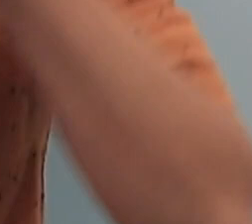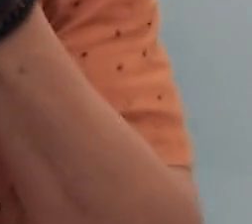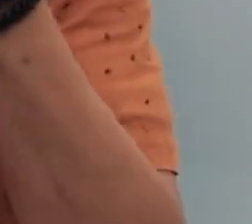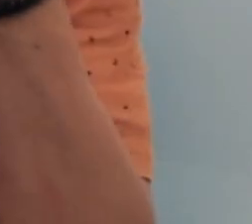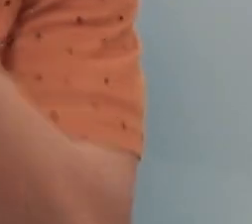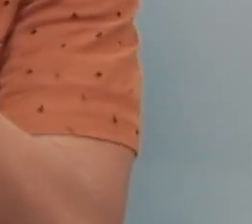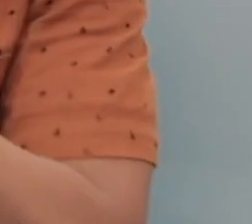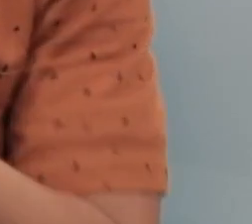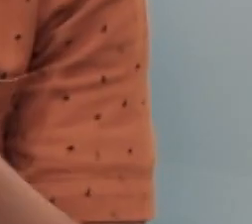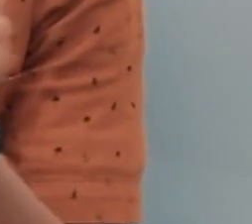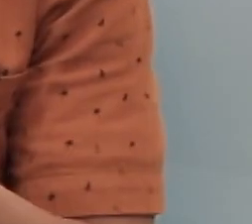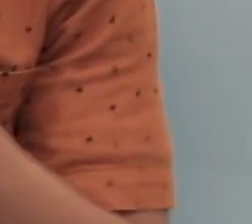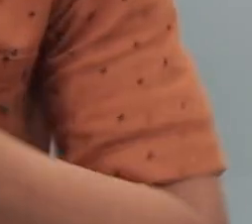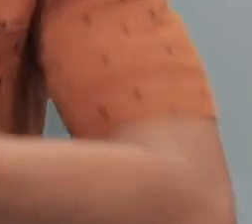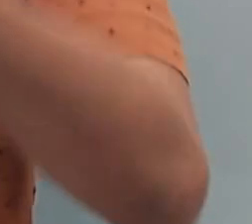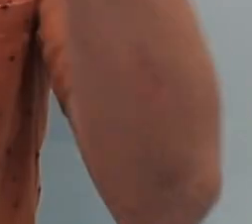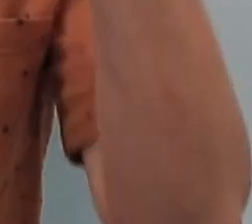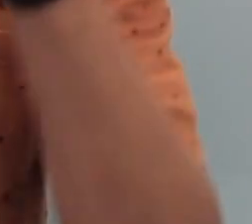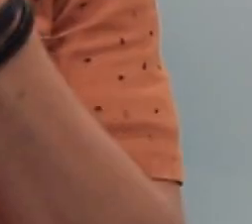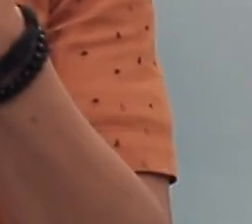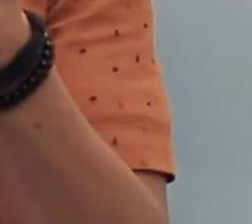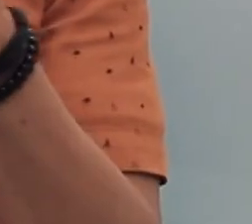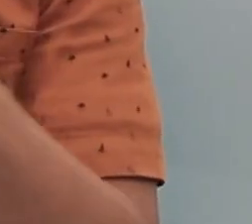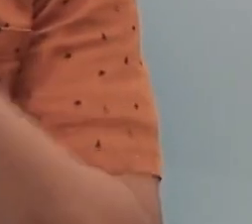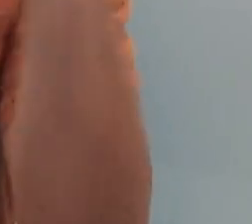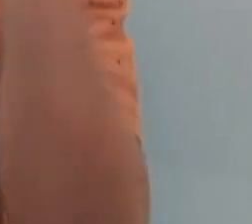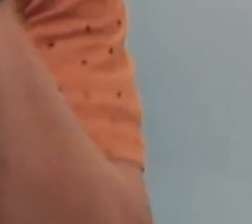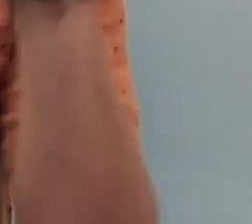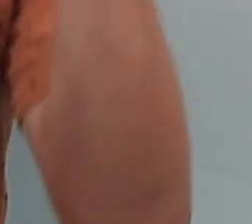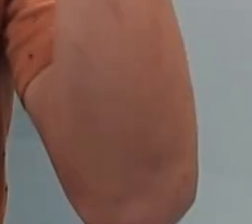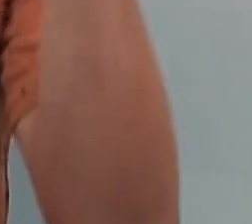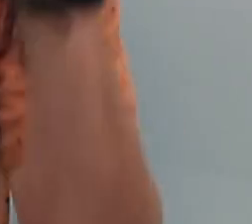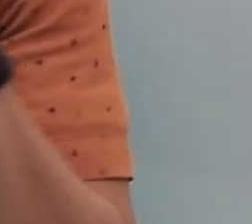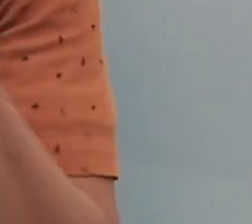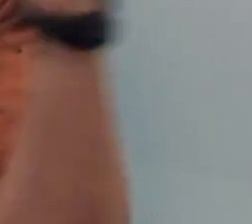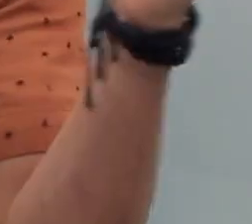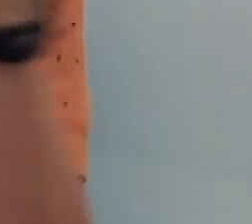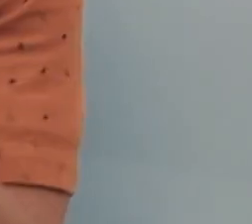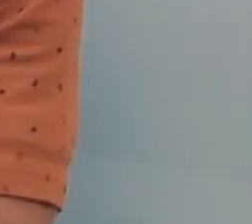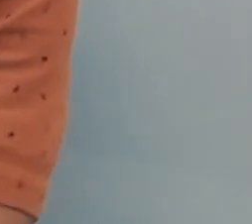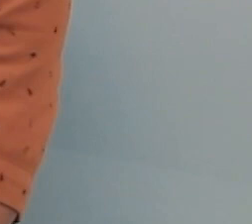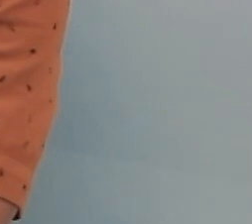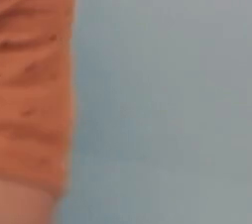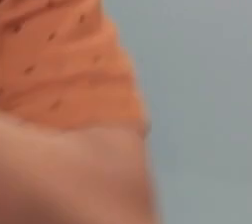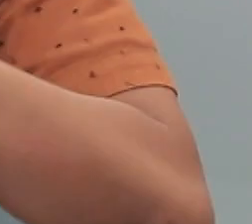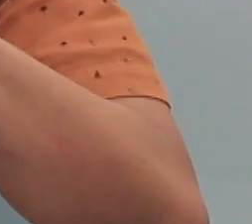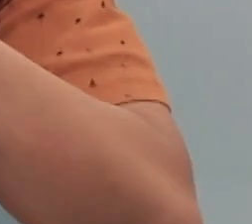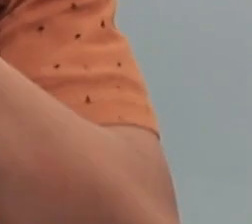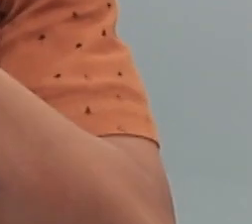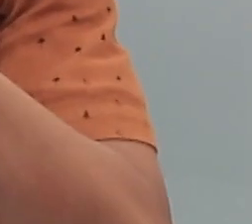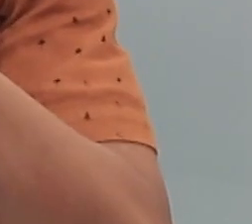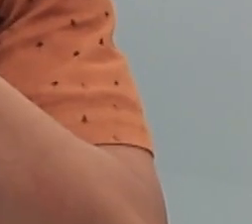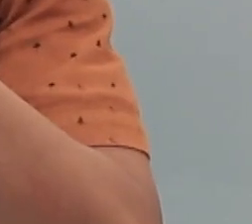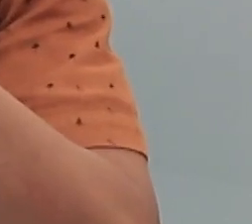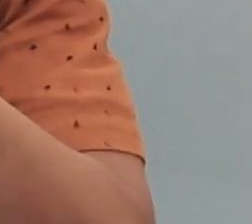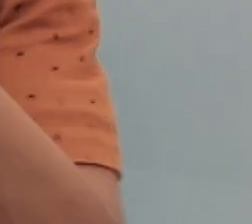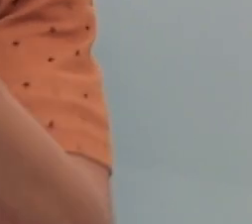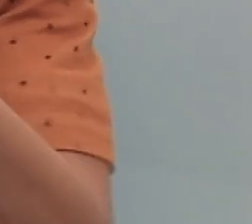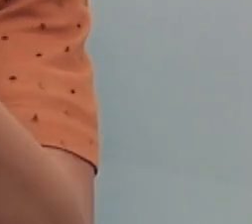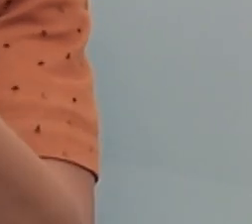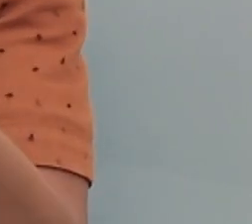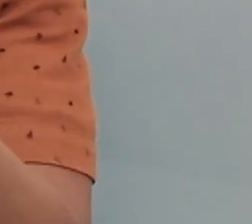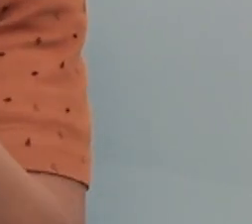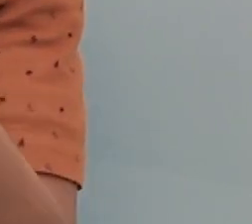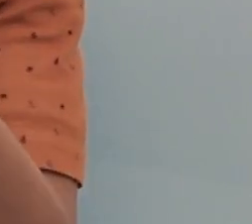los mismos pero me gustaría saber cómo se hace para incluir esos contenidos de las regiones